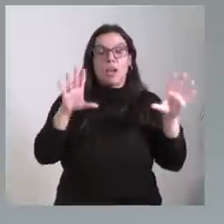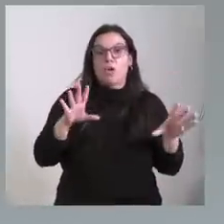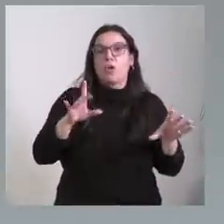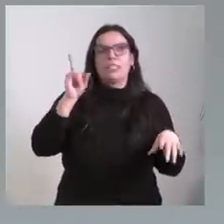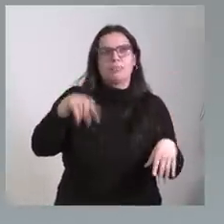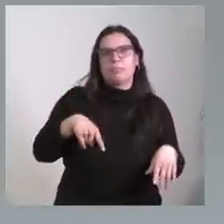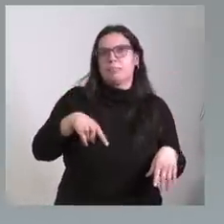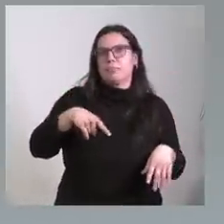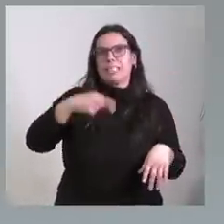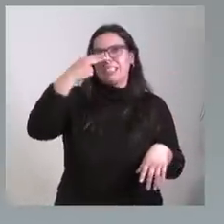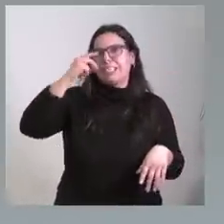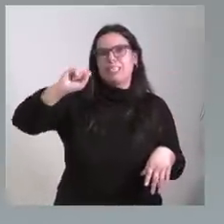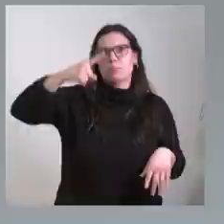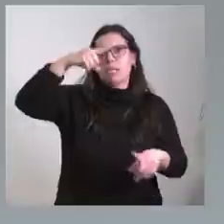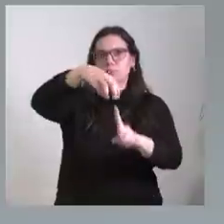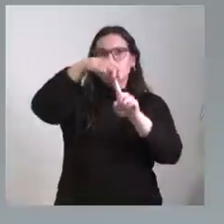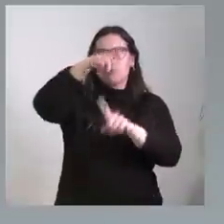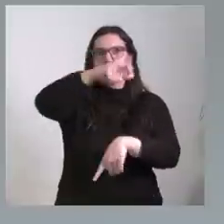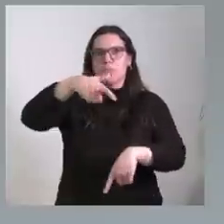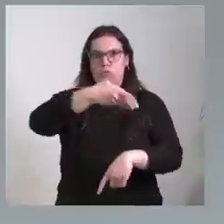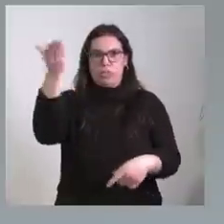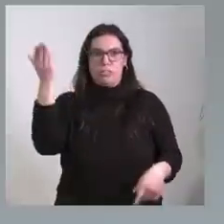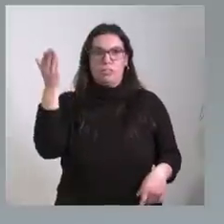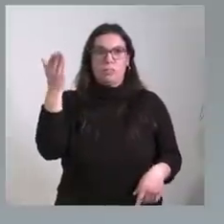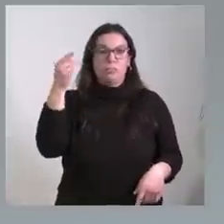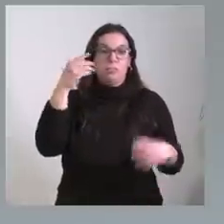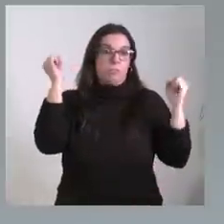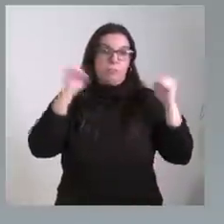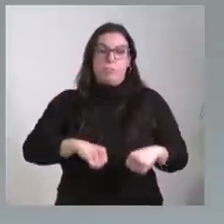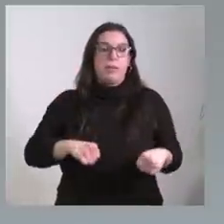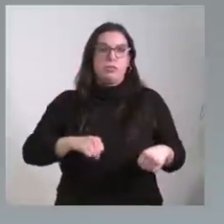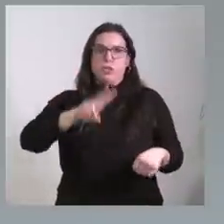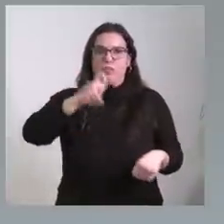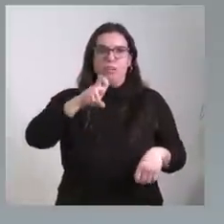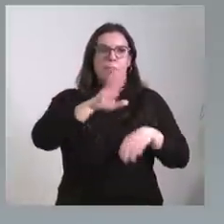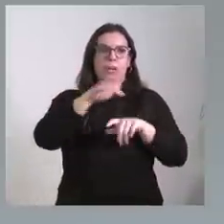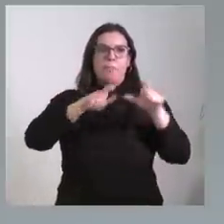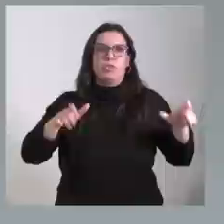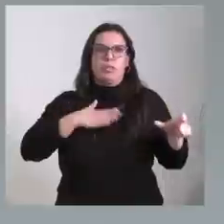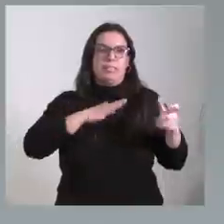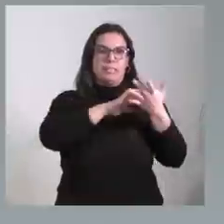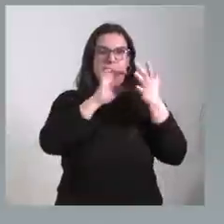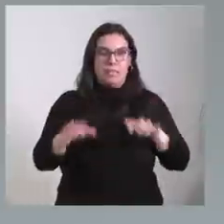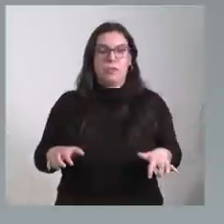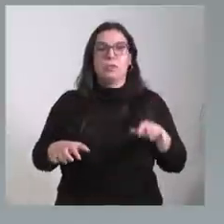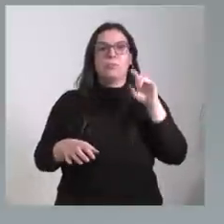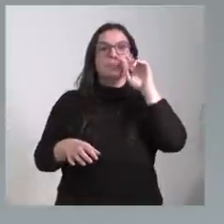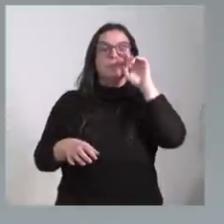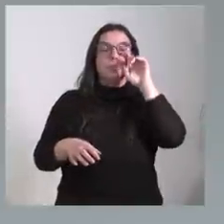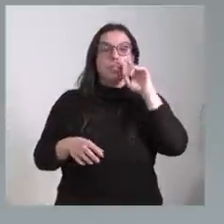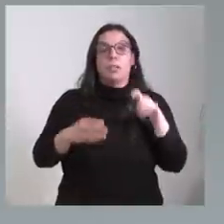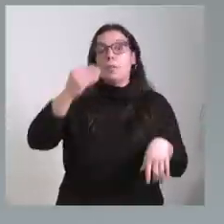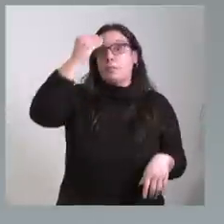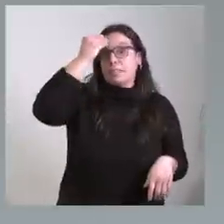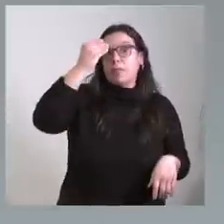debe siempre imperar es el interés del conjunto de los ciudadanos pues es un pacto que está siendo útil a las personas de Castilla y león creemos que así lo están valorando las